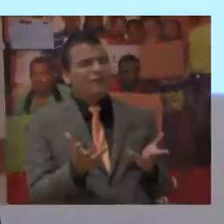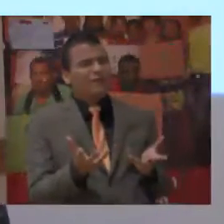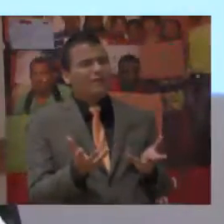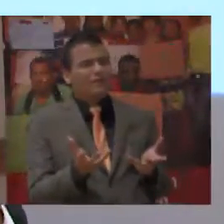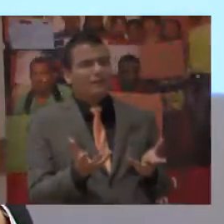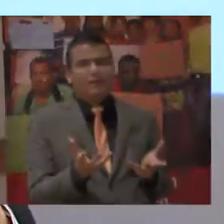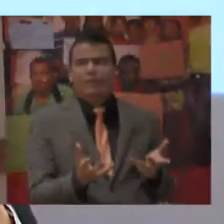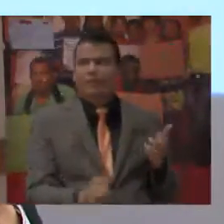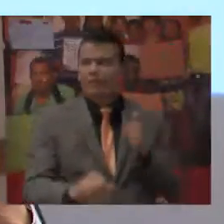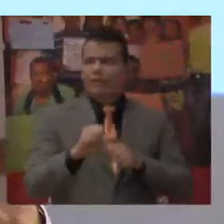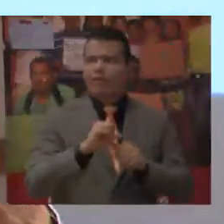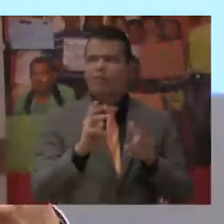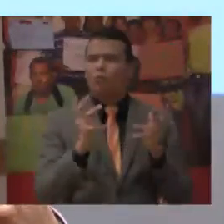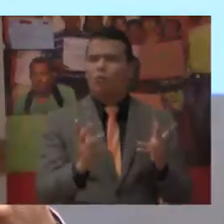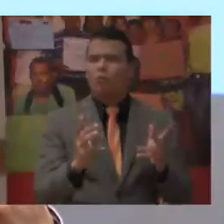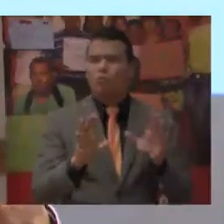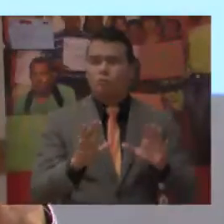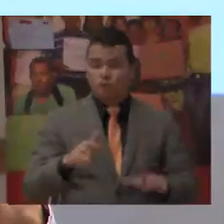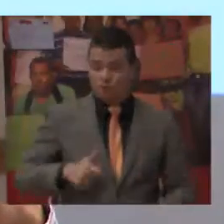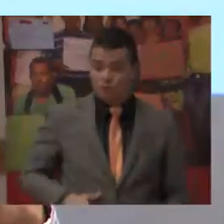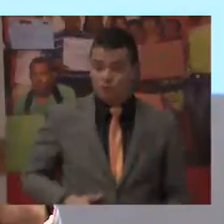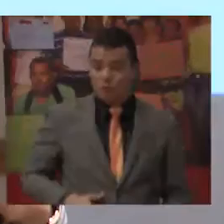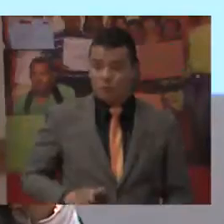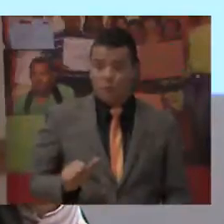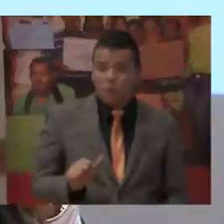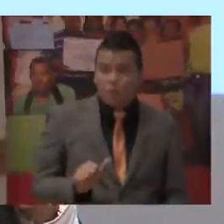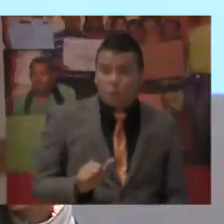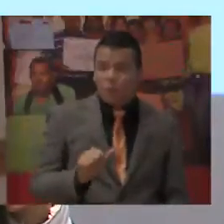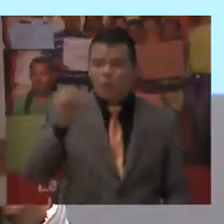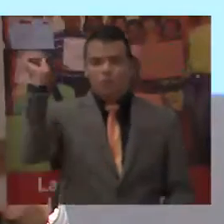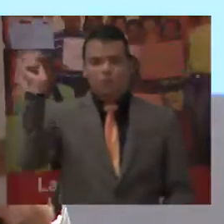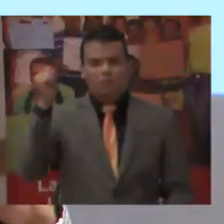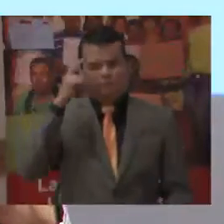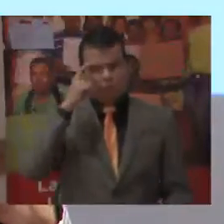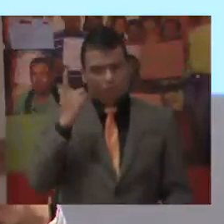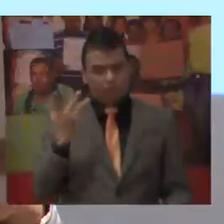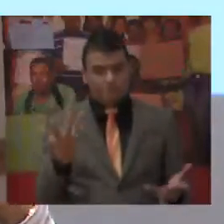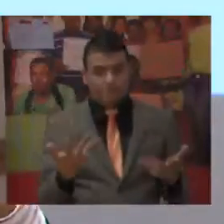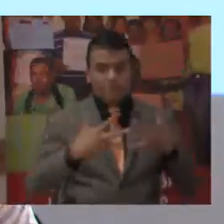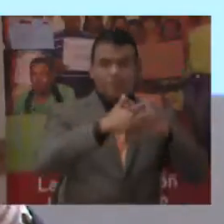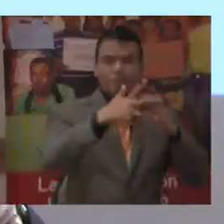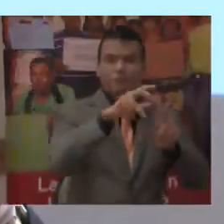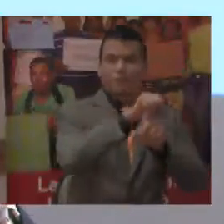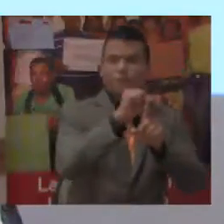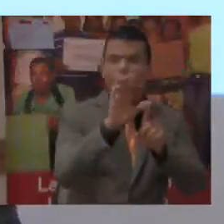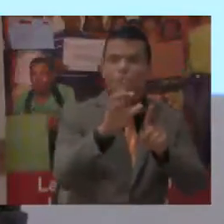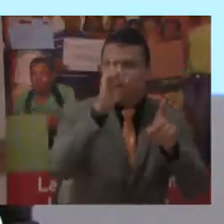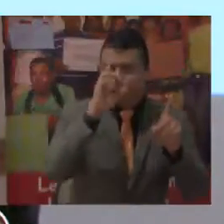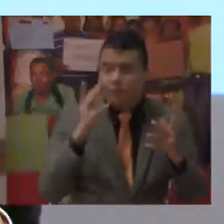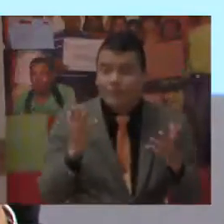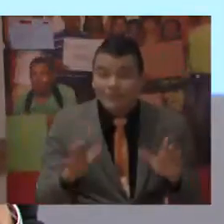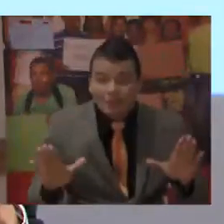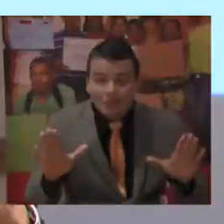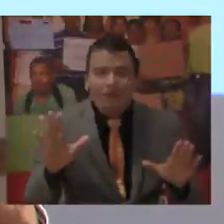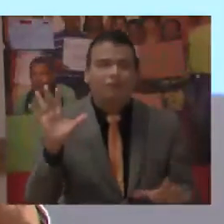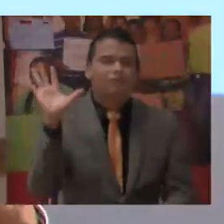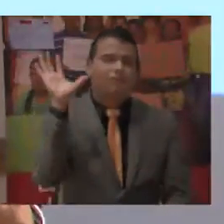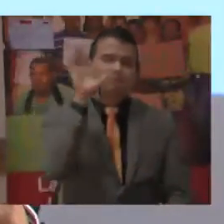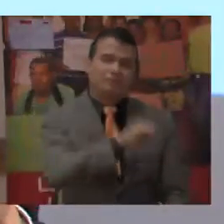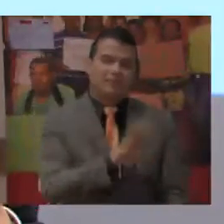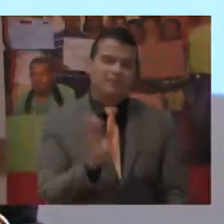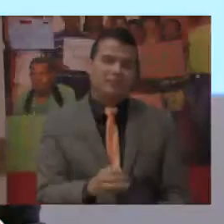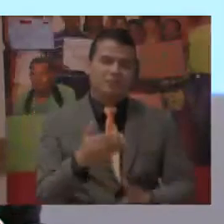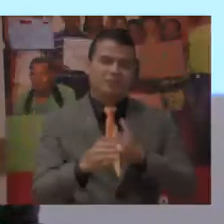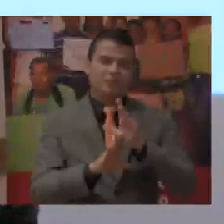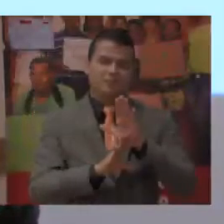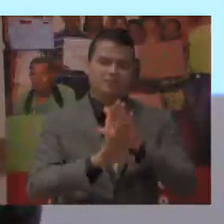vamos a hacer para cambiar la 9 milímetros para, y de manera se incorporen a la sociedad, en ese momento habremos